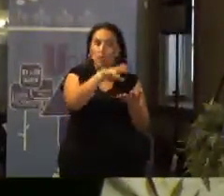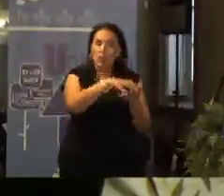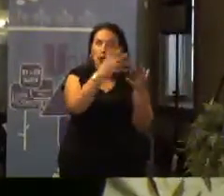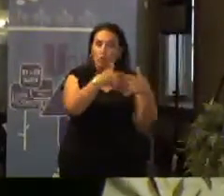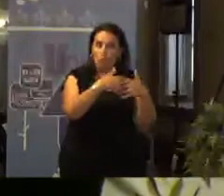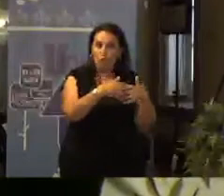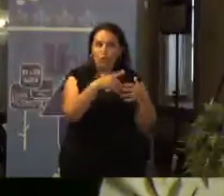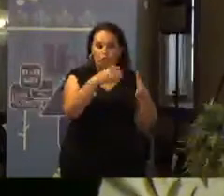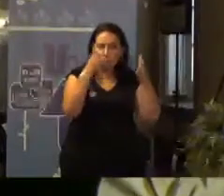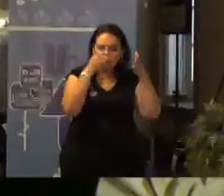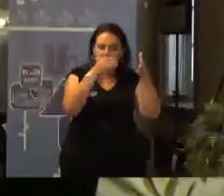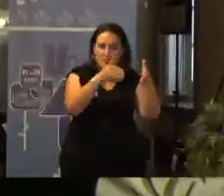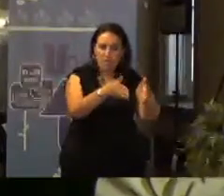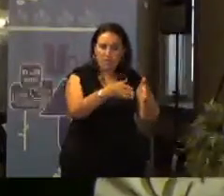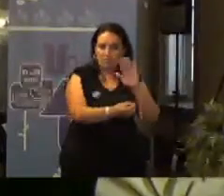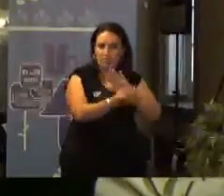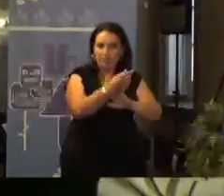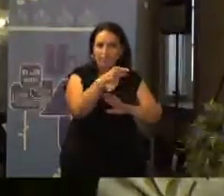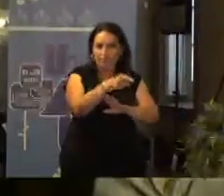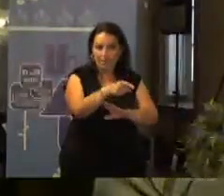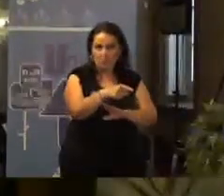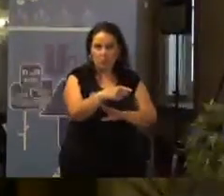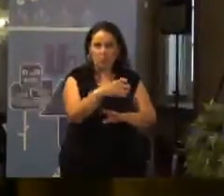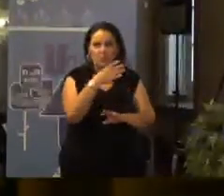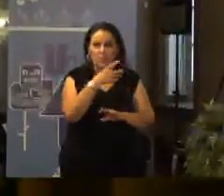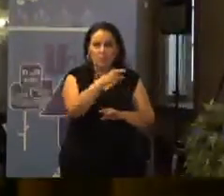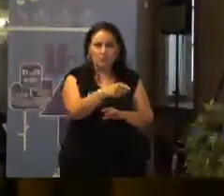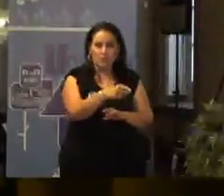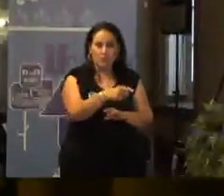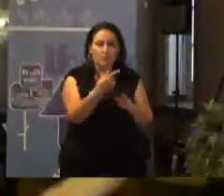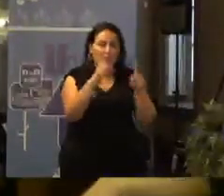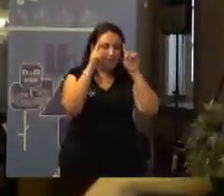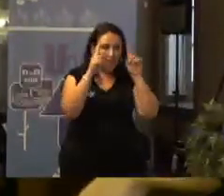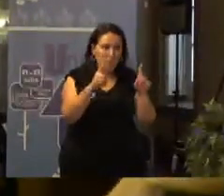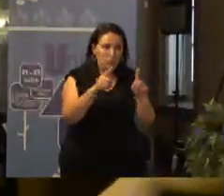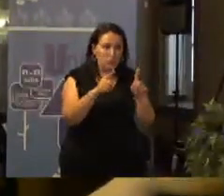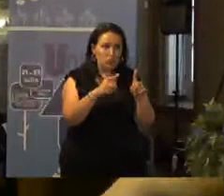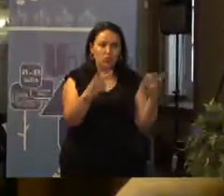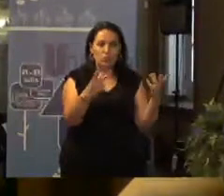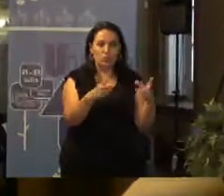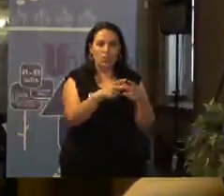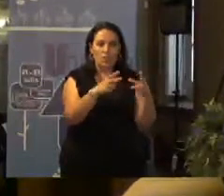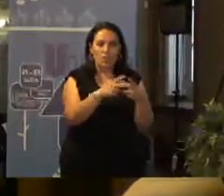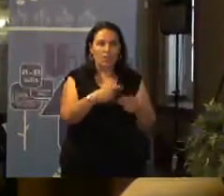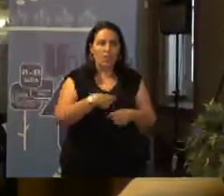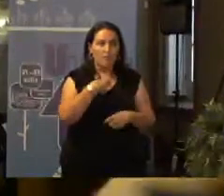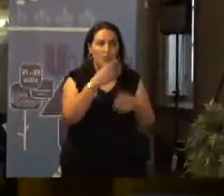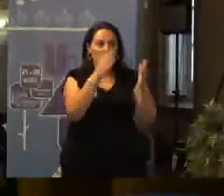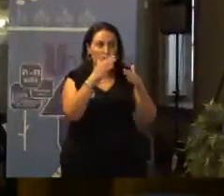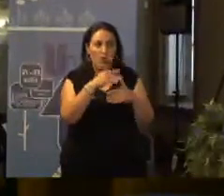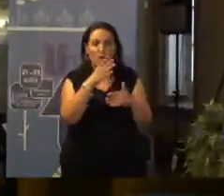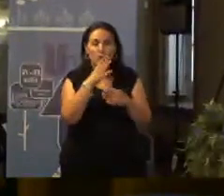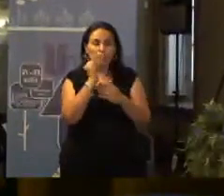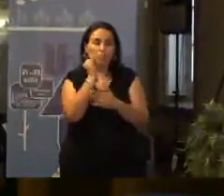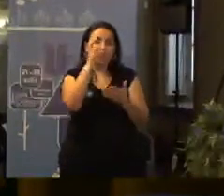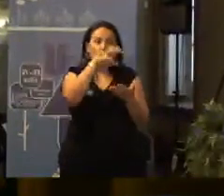que proxecta é o que acontece como dinámica da sociedade civil. Se non hai esa dinámica da sociedade civil, pois as institucións políticas